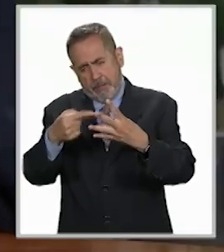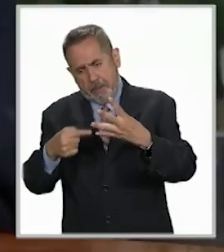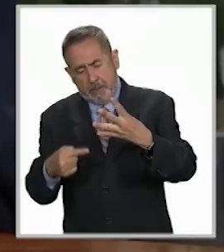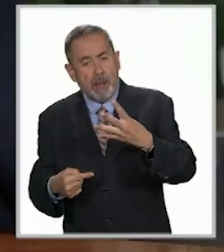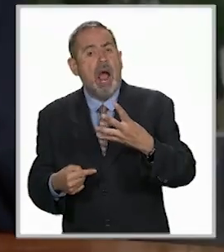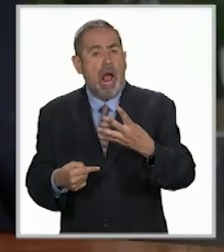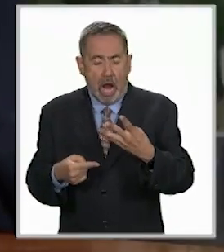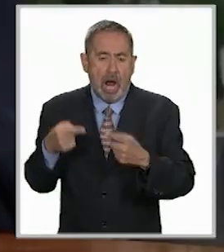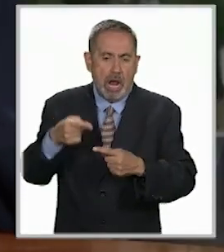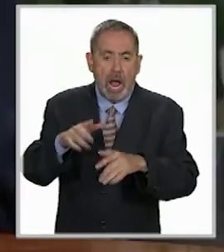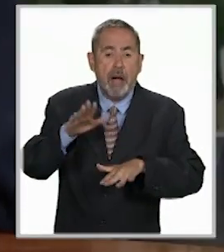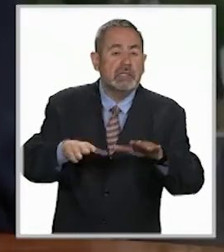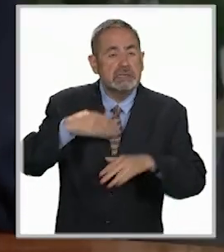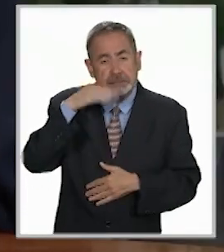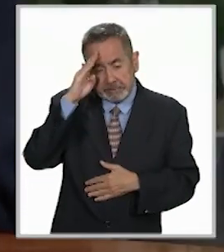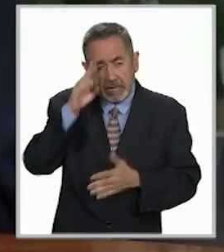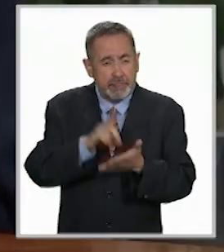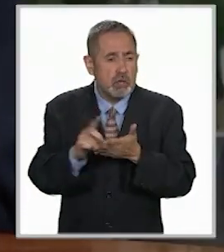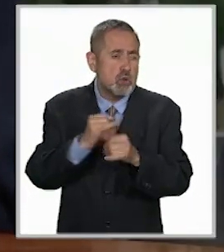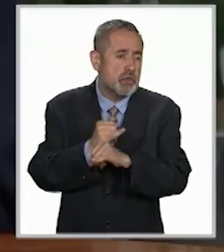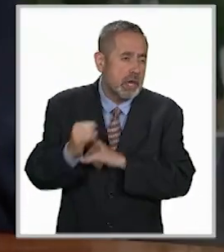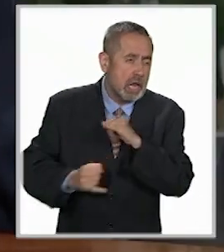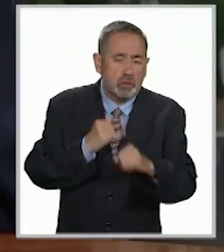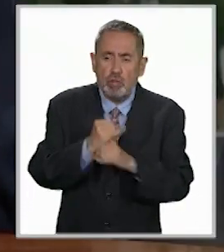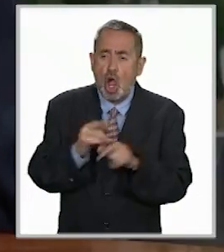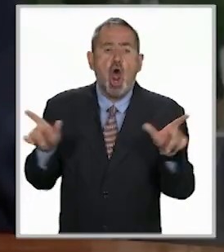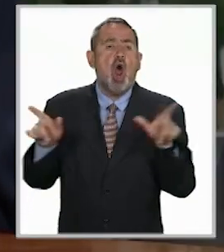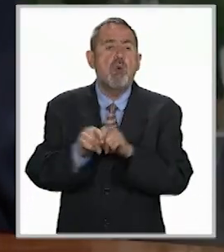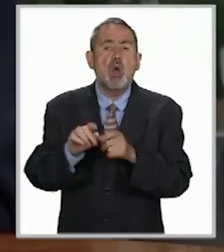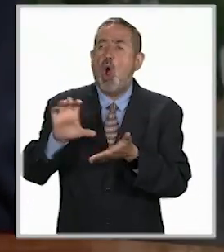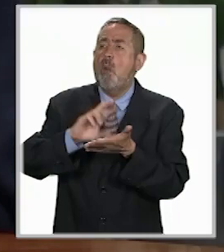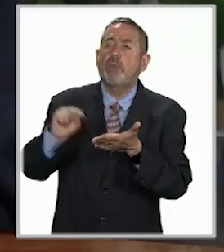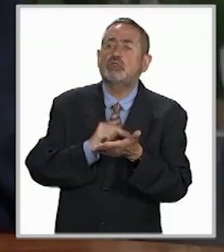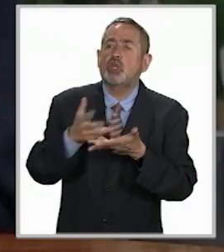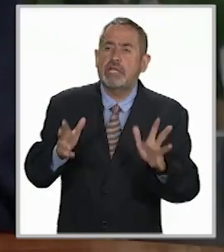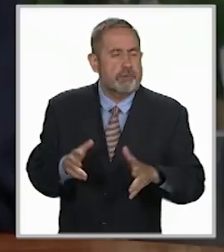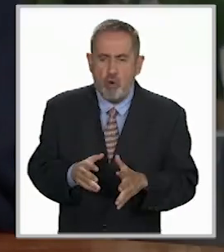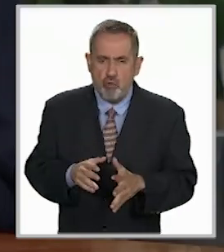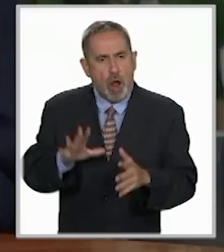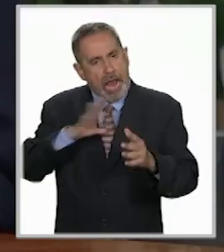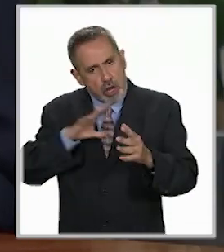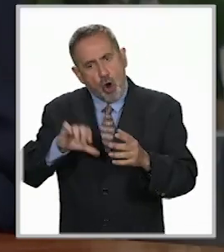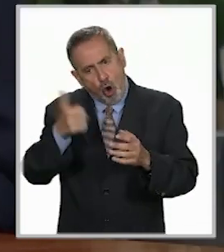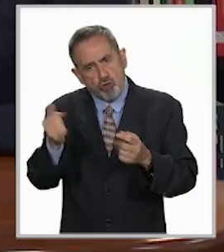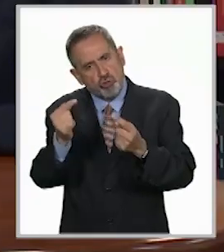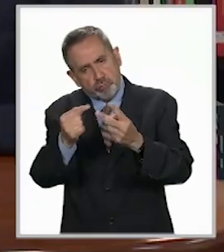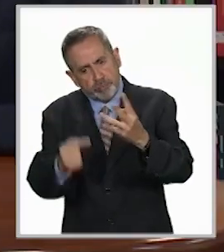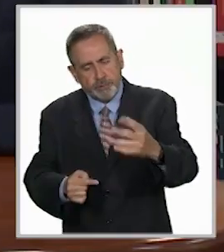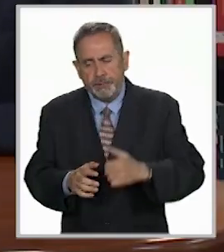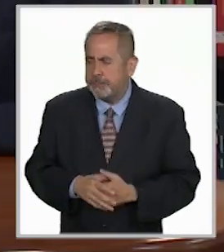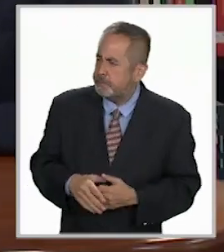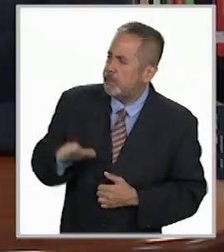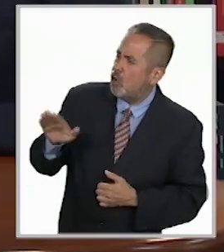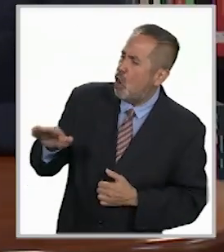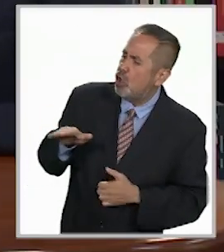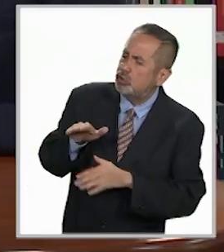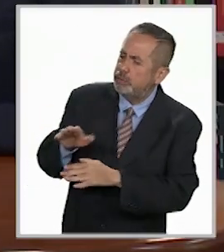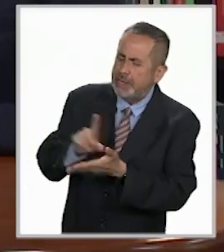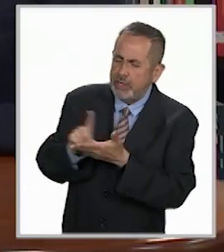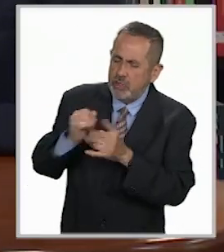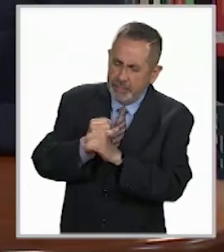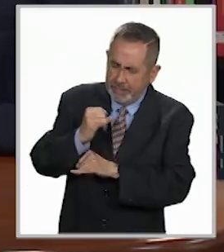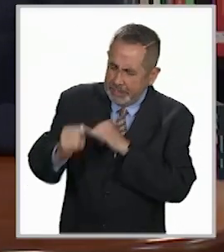que hay que enfatizar eso porque muchas veces cuando se habla de derecho internacional se reduce al tema de los tratados. Bobbio decía que el